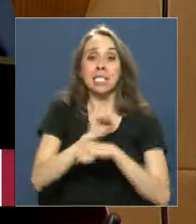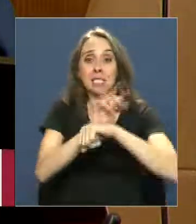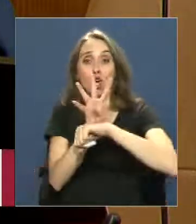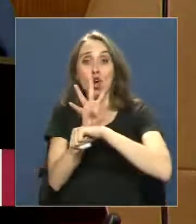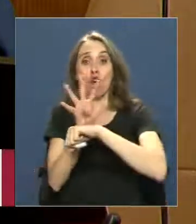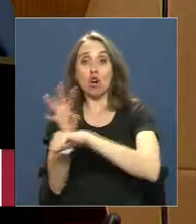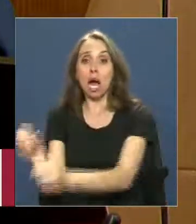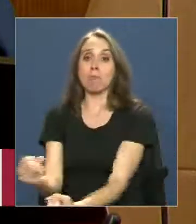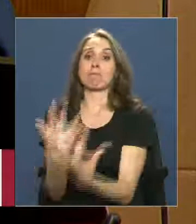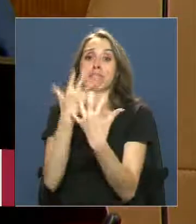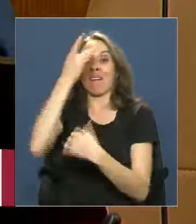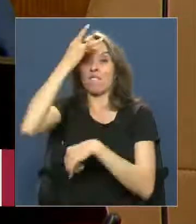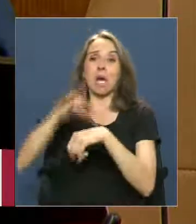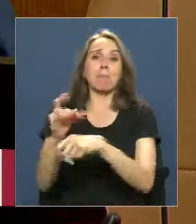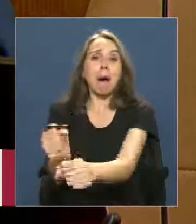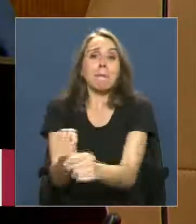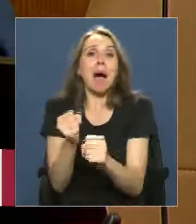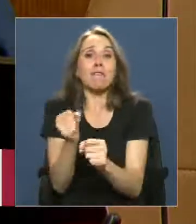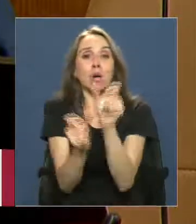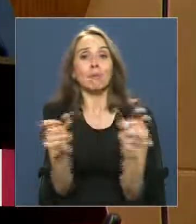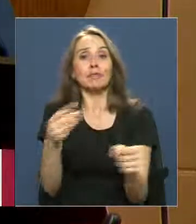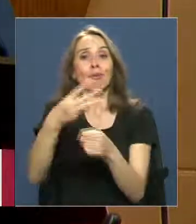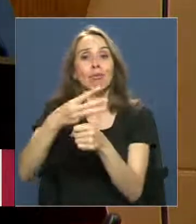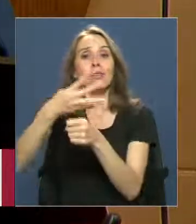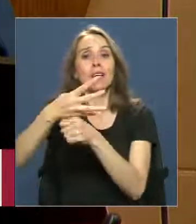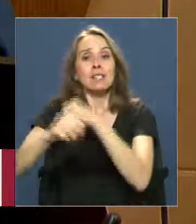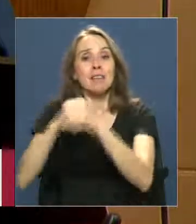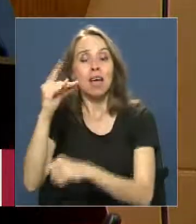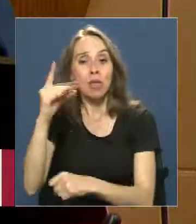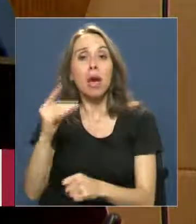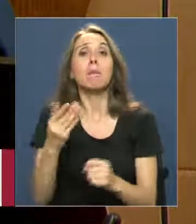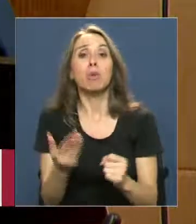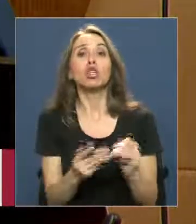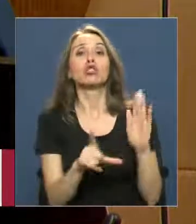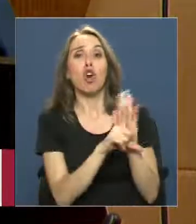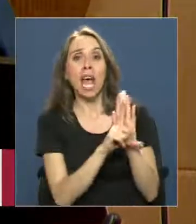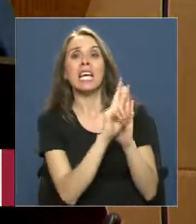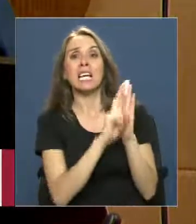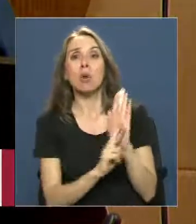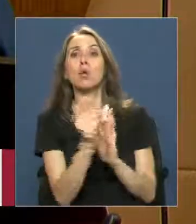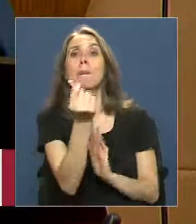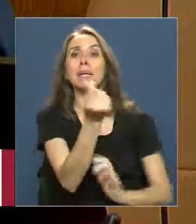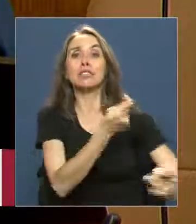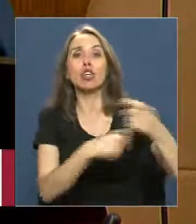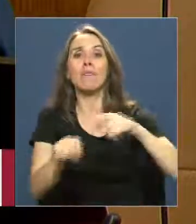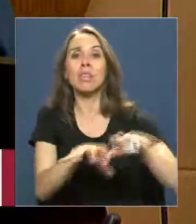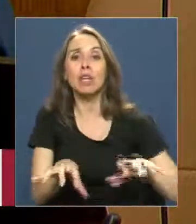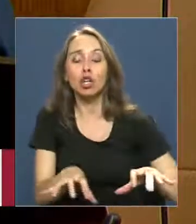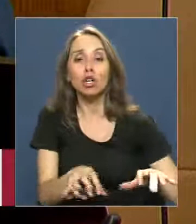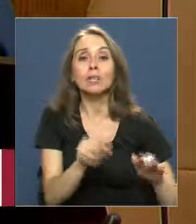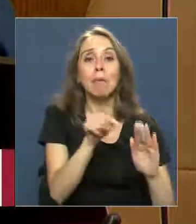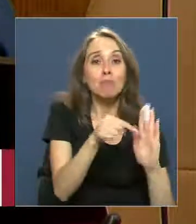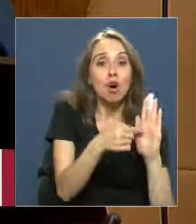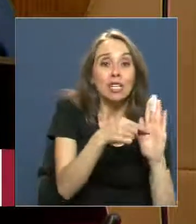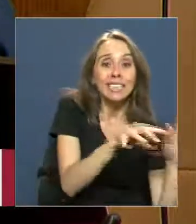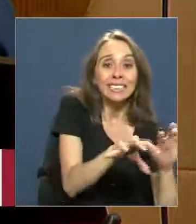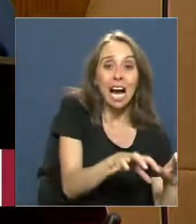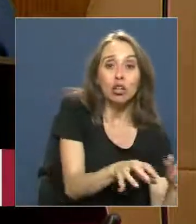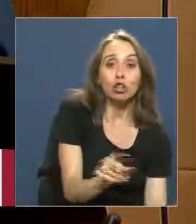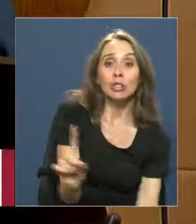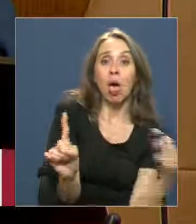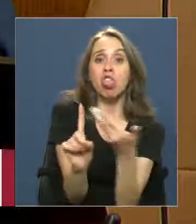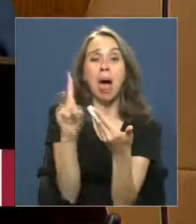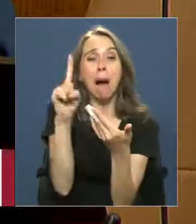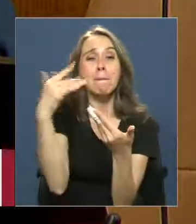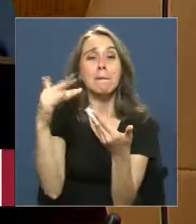importante que la fijación y restricción de los precios exista, porque a ellos hay que darle la prioridad